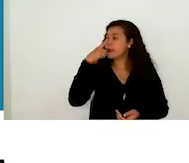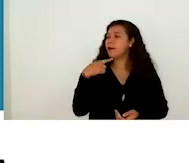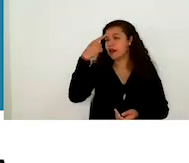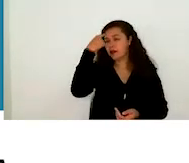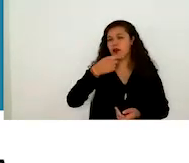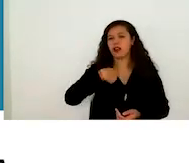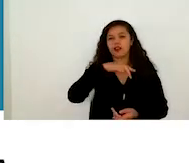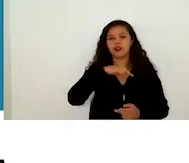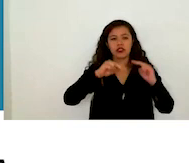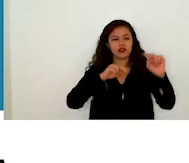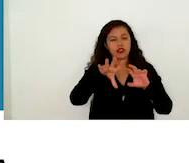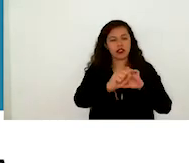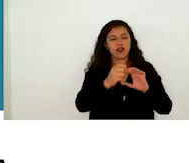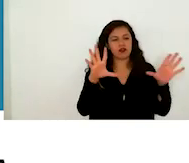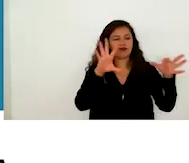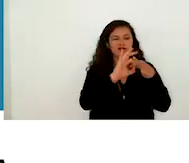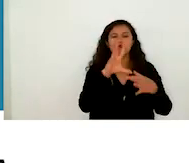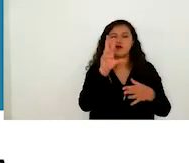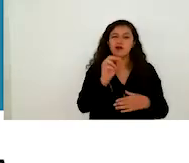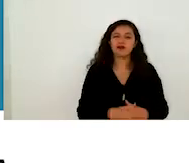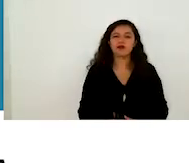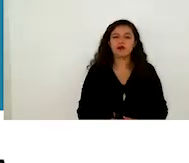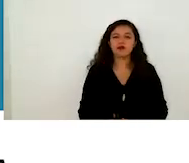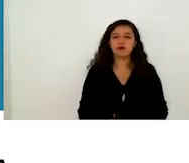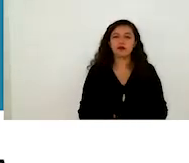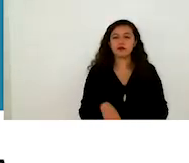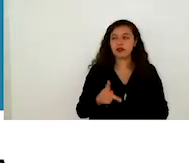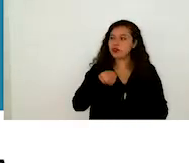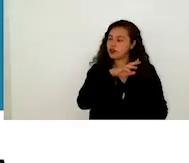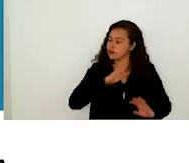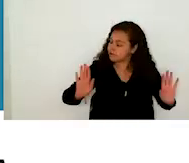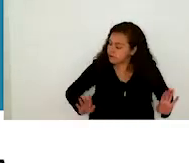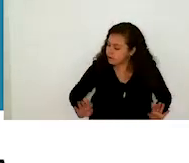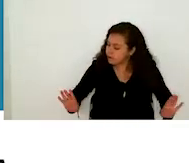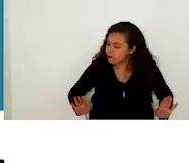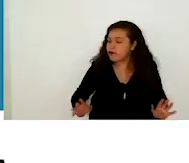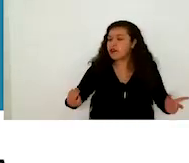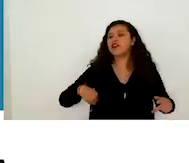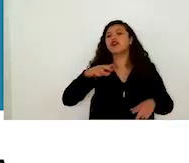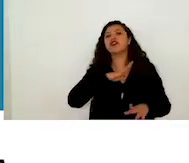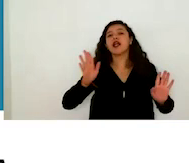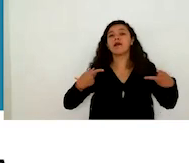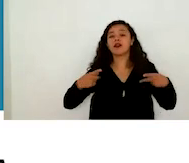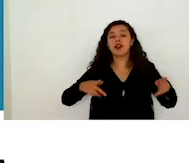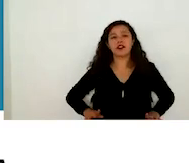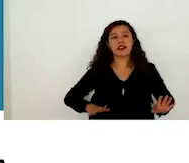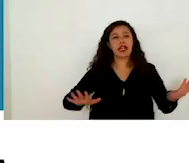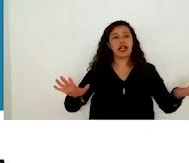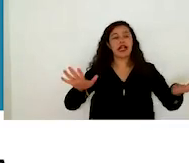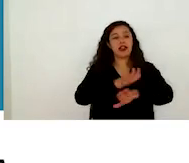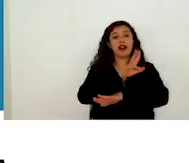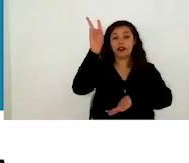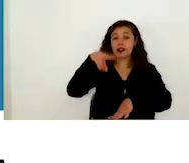puesto pero si tenemos la actitud logramos cambiar la actitud de la persona créame